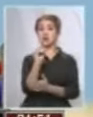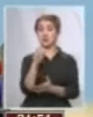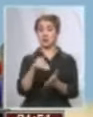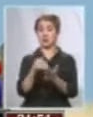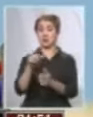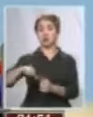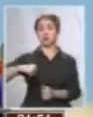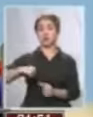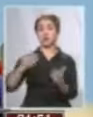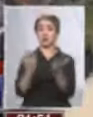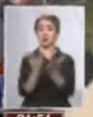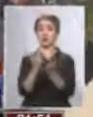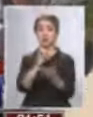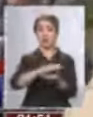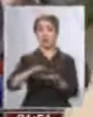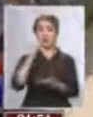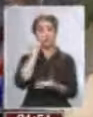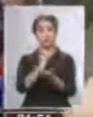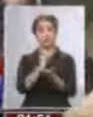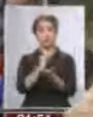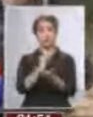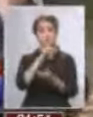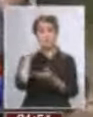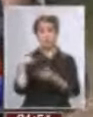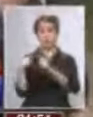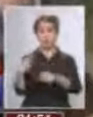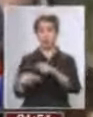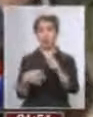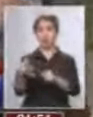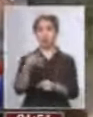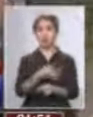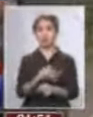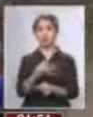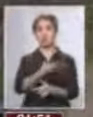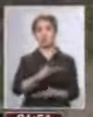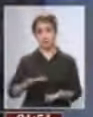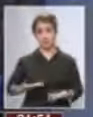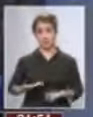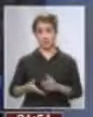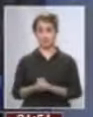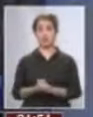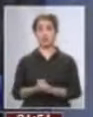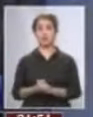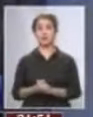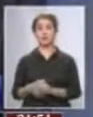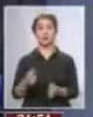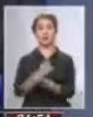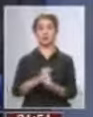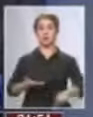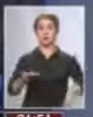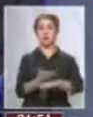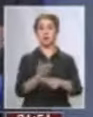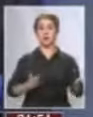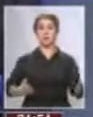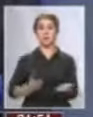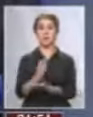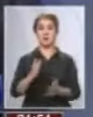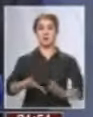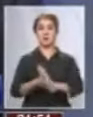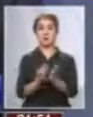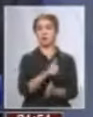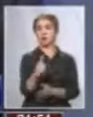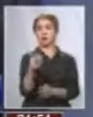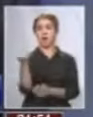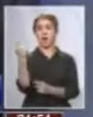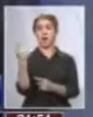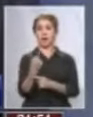estudiarán gratis en las instituciones tradicionales, según lo anunciado por la presidenta. Uno no puede pedir que esto parta para todos